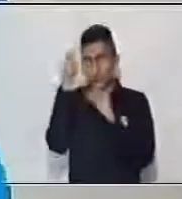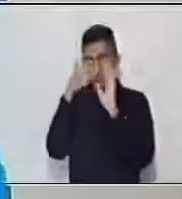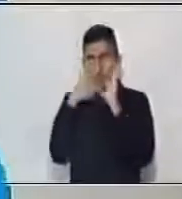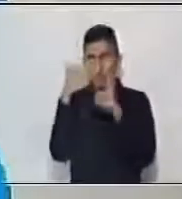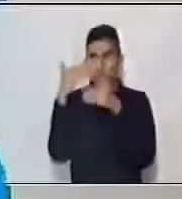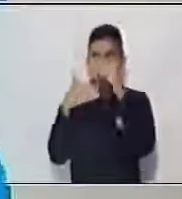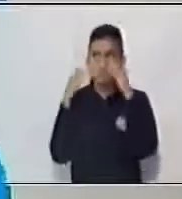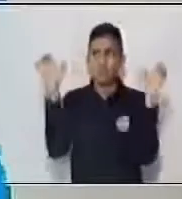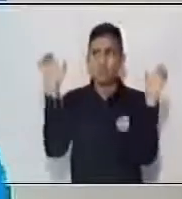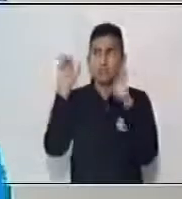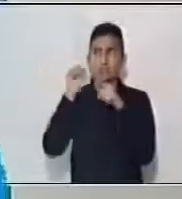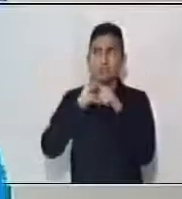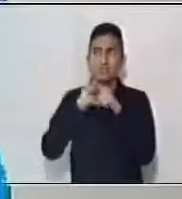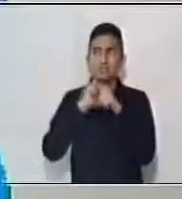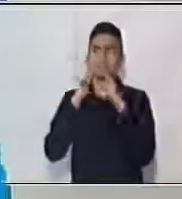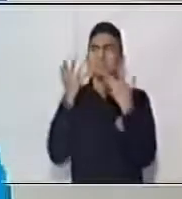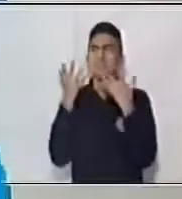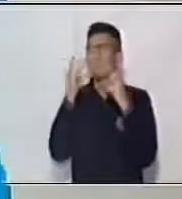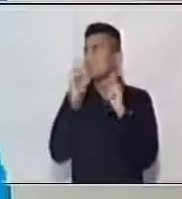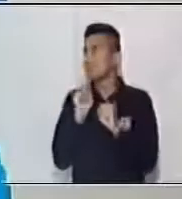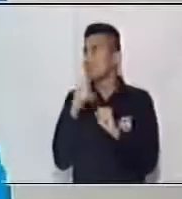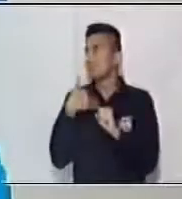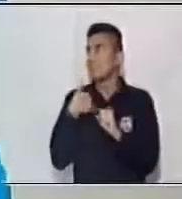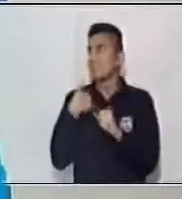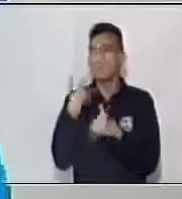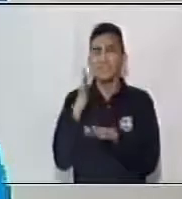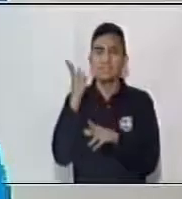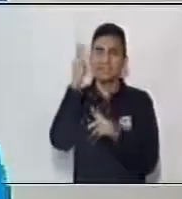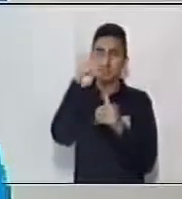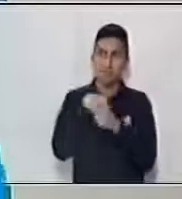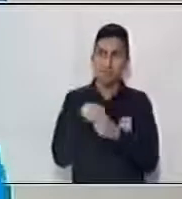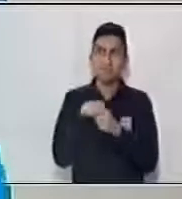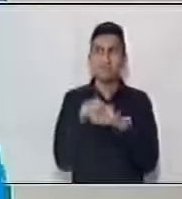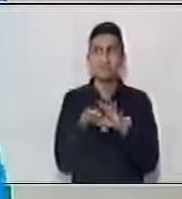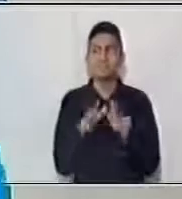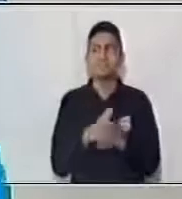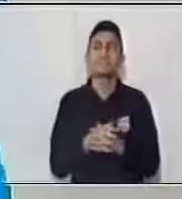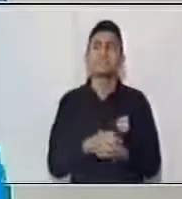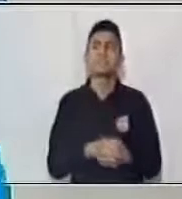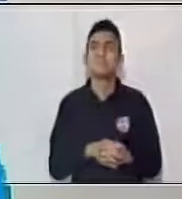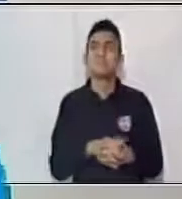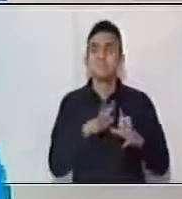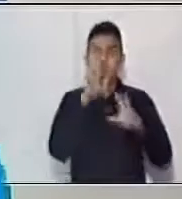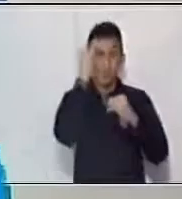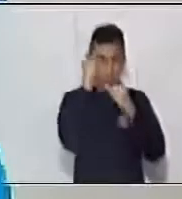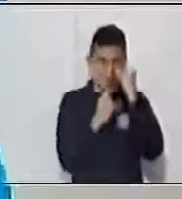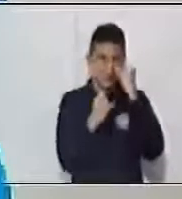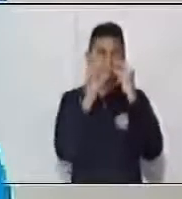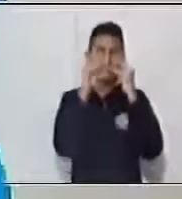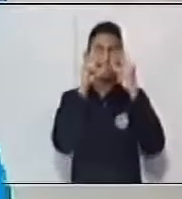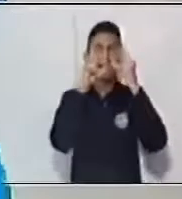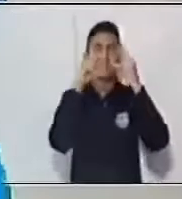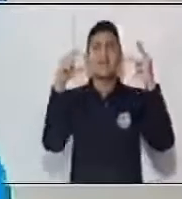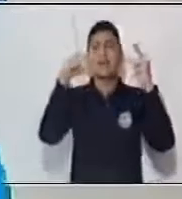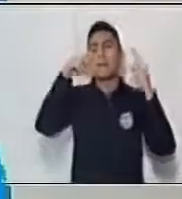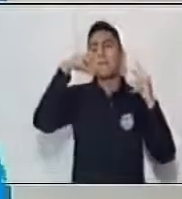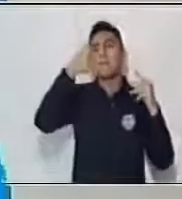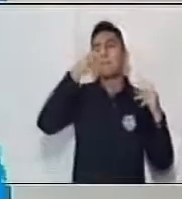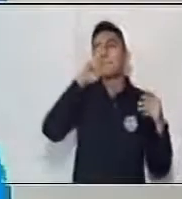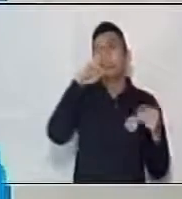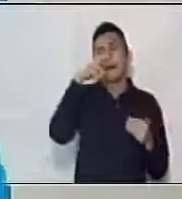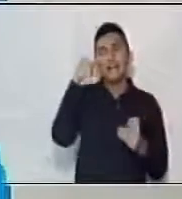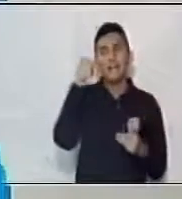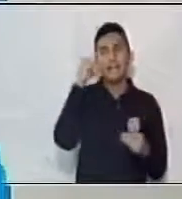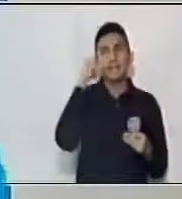en el ejercicio para que no te cueste después implementarlo en un texto. Y por último sería el participio, y que en este